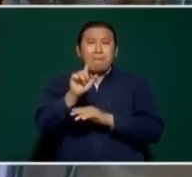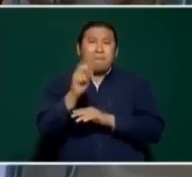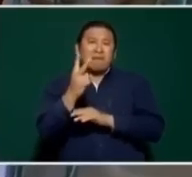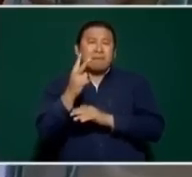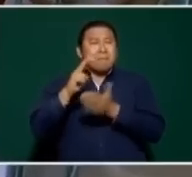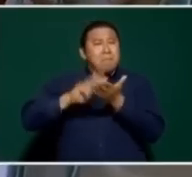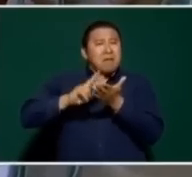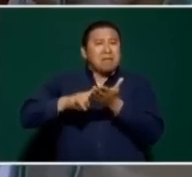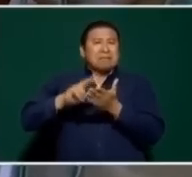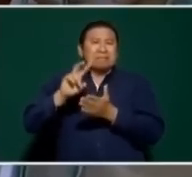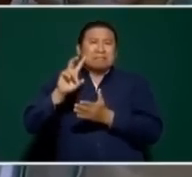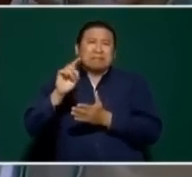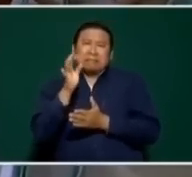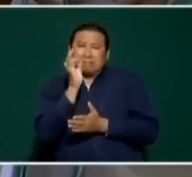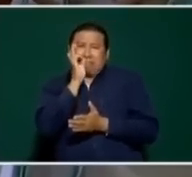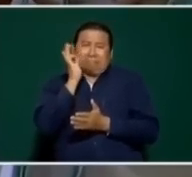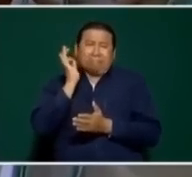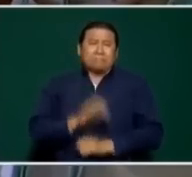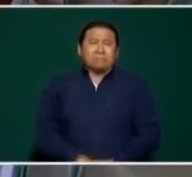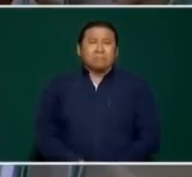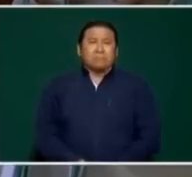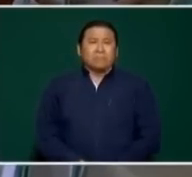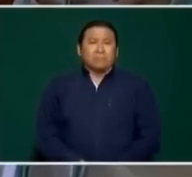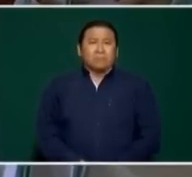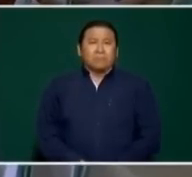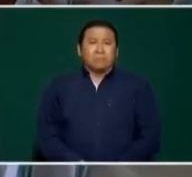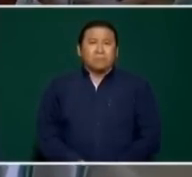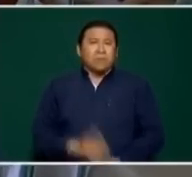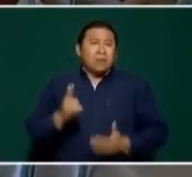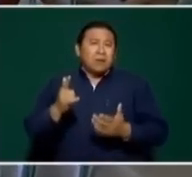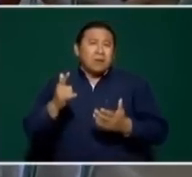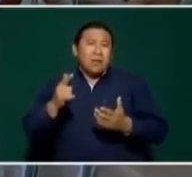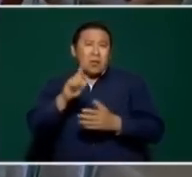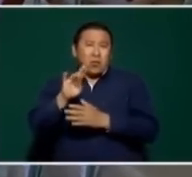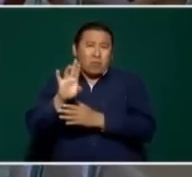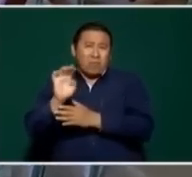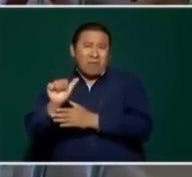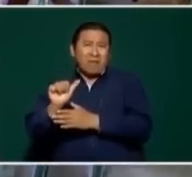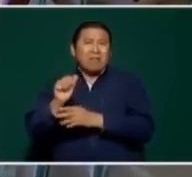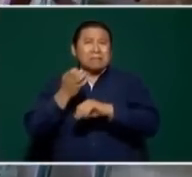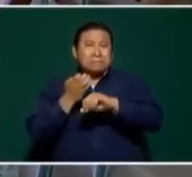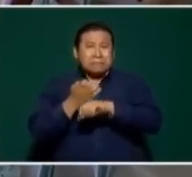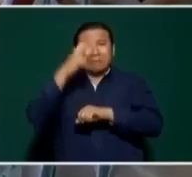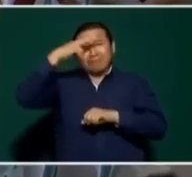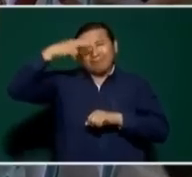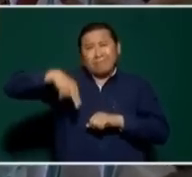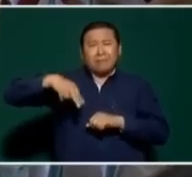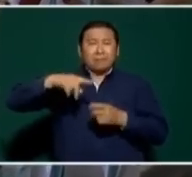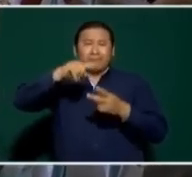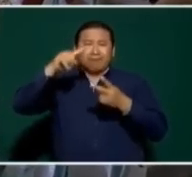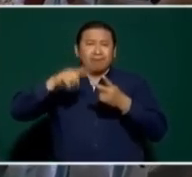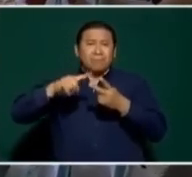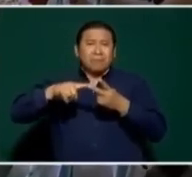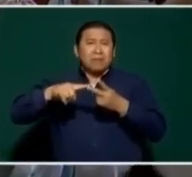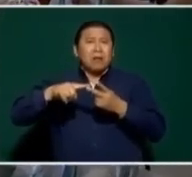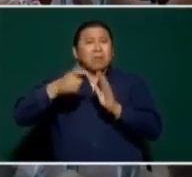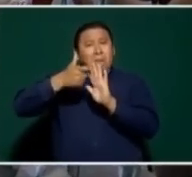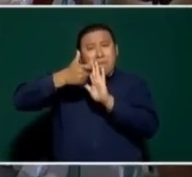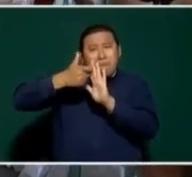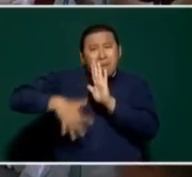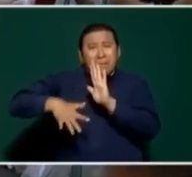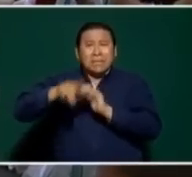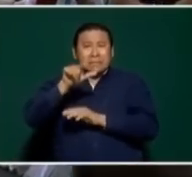22 pesos 69 centavos en Lubiano, Estado de México, y el más